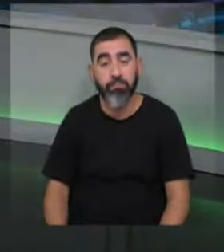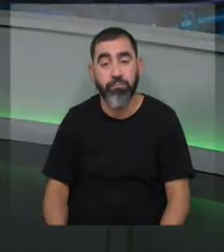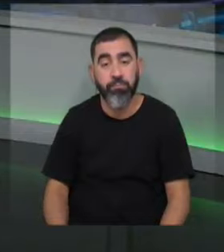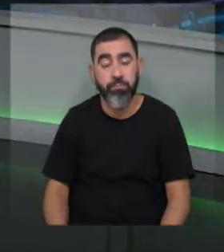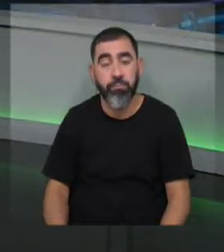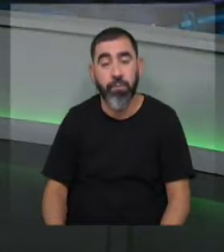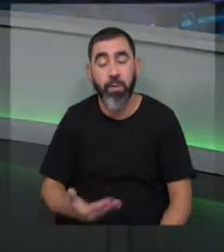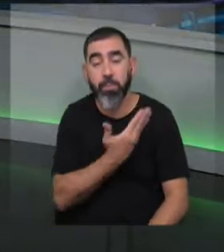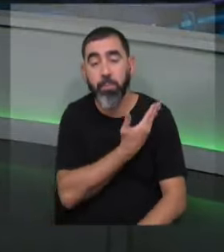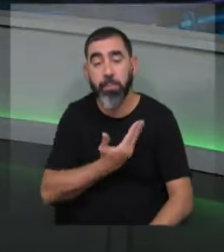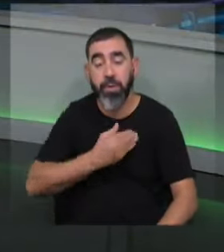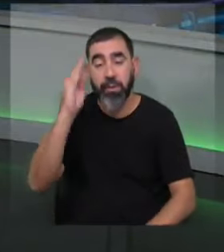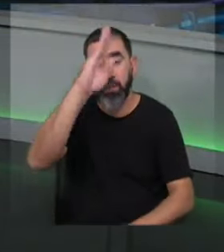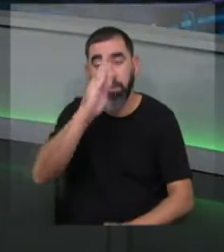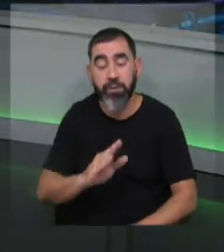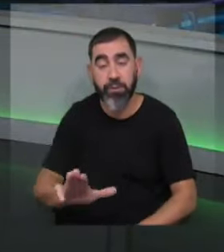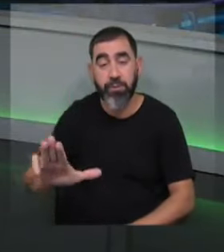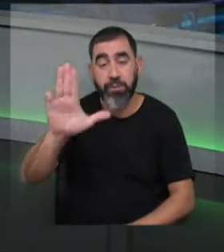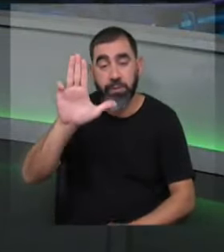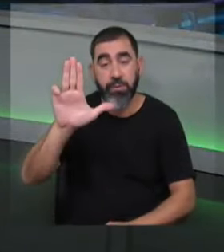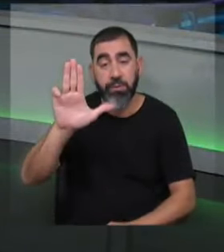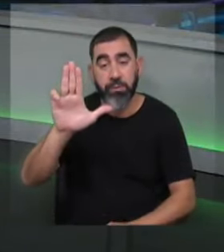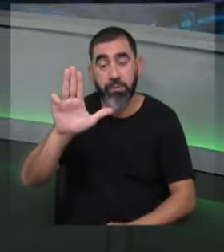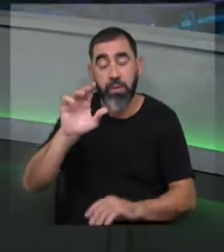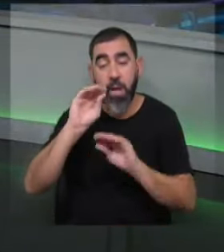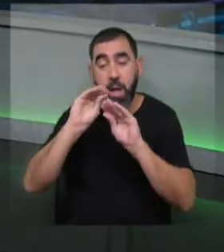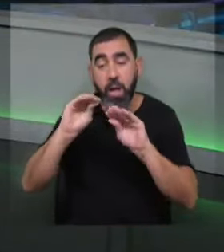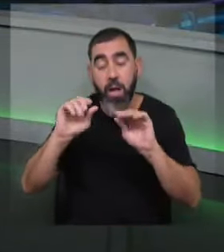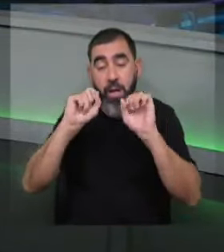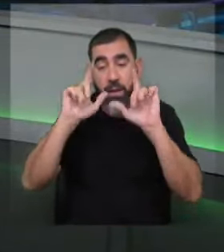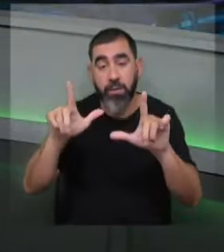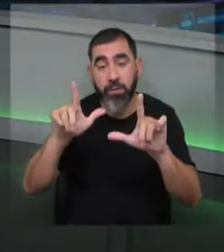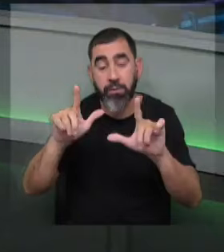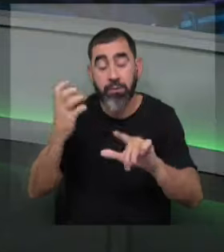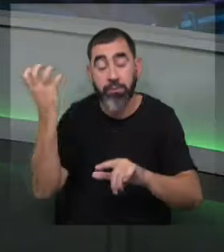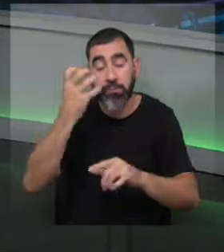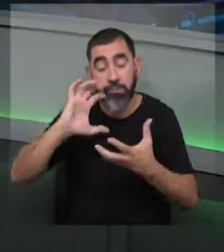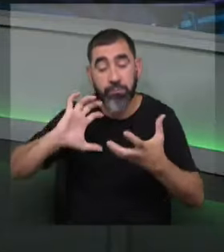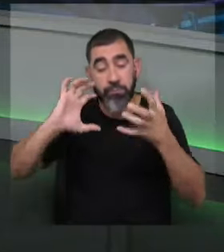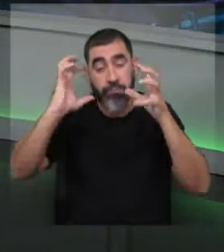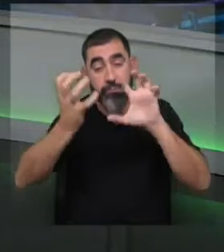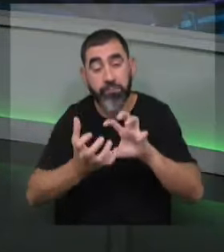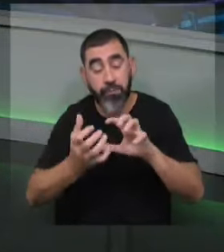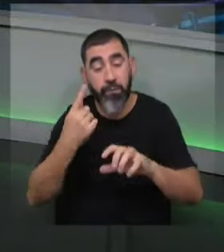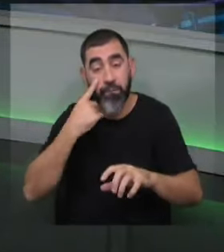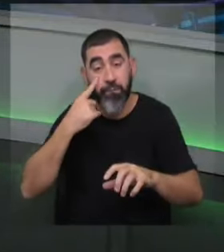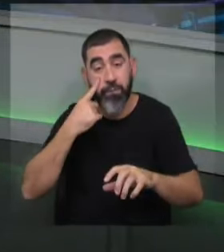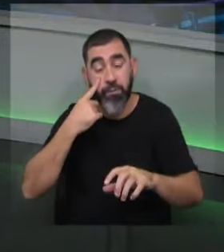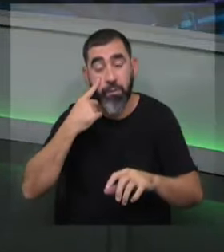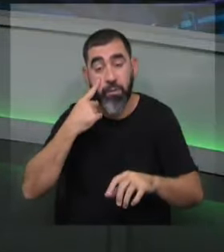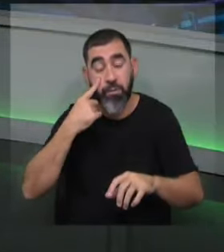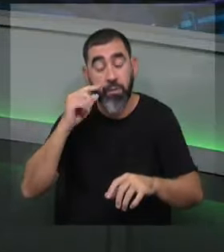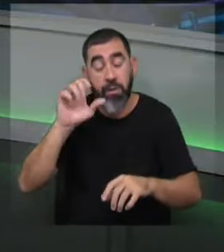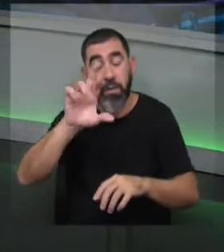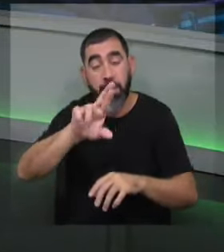El presidente de Brasil, Luis Ignacio Lula da Silva, alertó que la tragedia climática que se está viviendo en el estado de